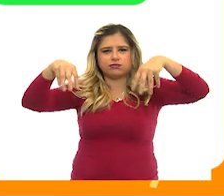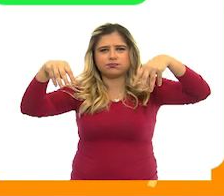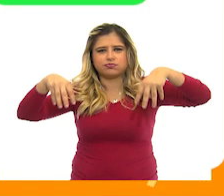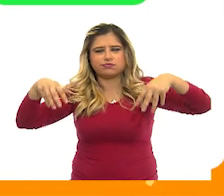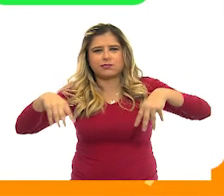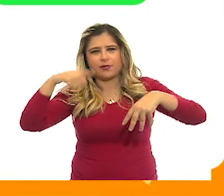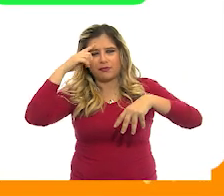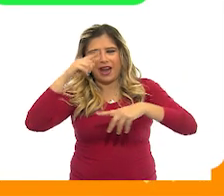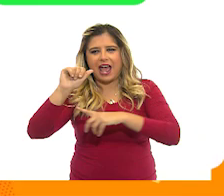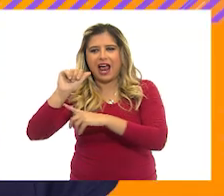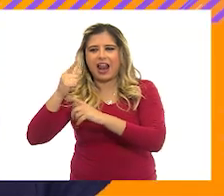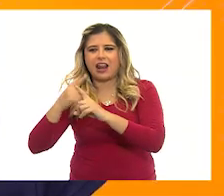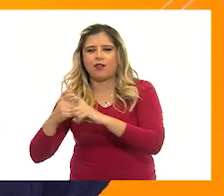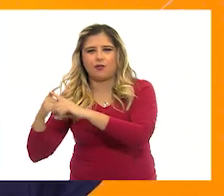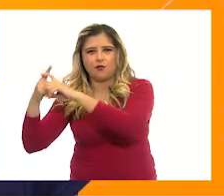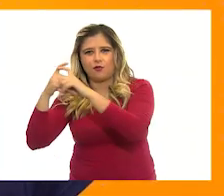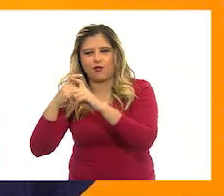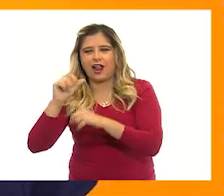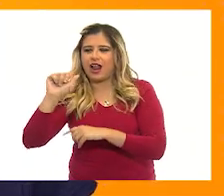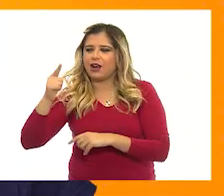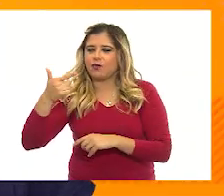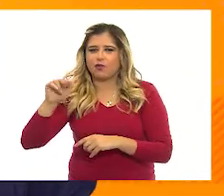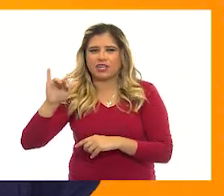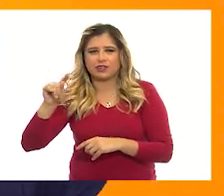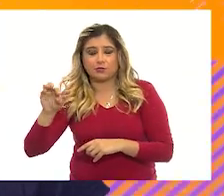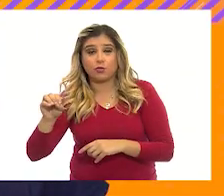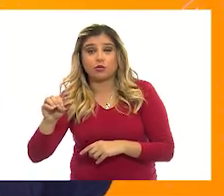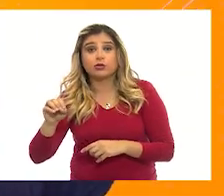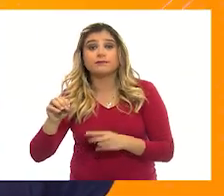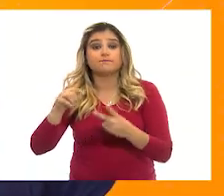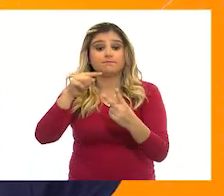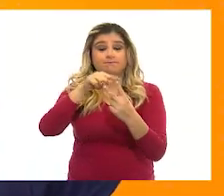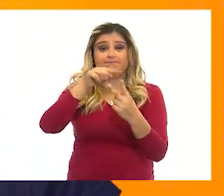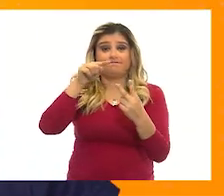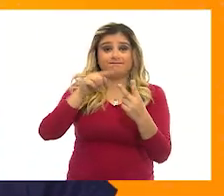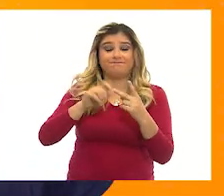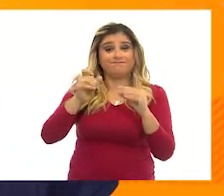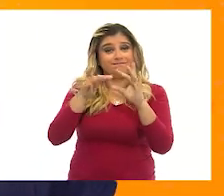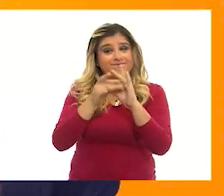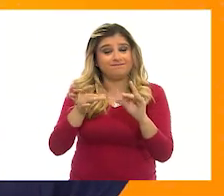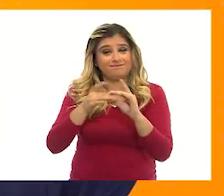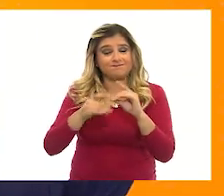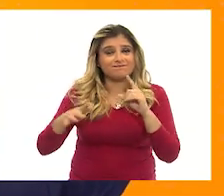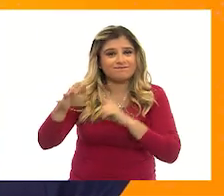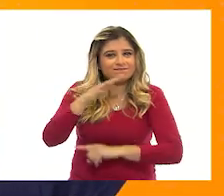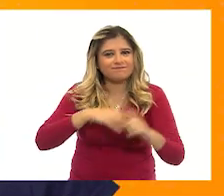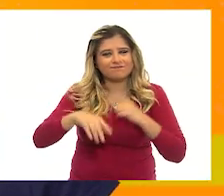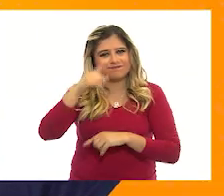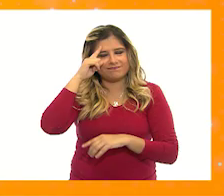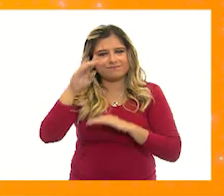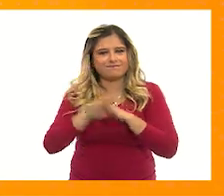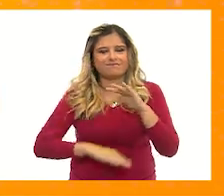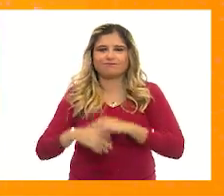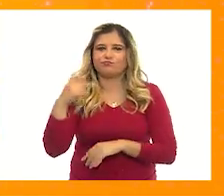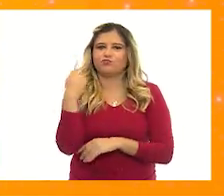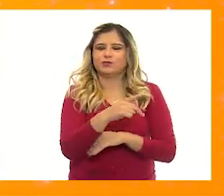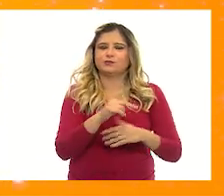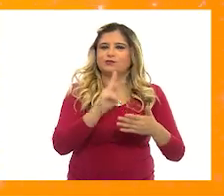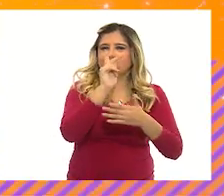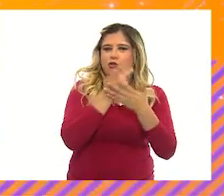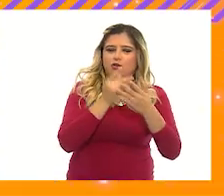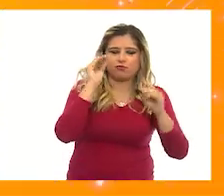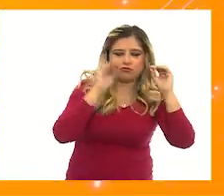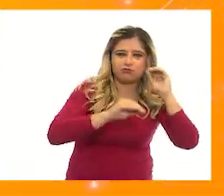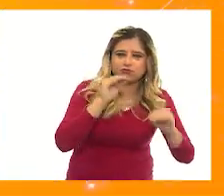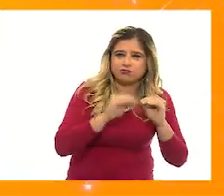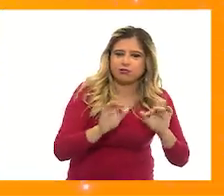un algoritmo. Como pueden ver, son conceptos estrechamente vinculados y básicos en programación. ¿Alguna vez